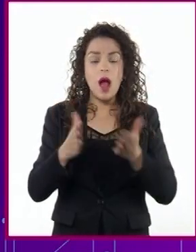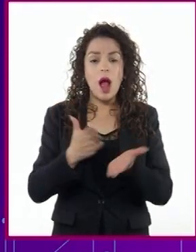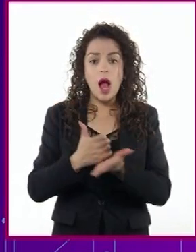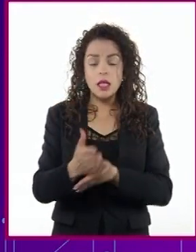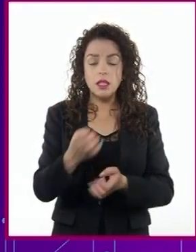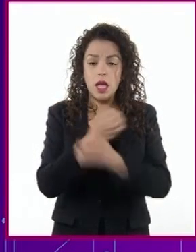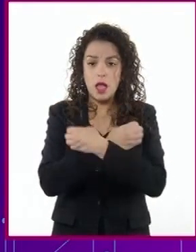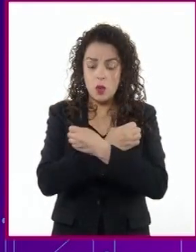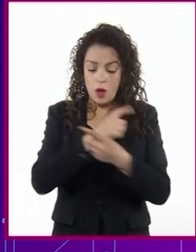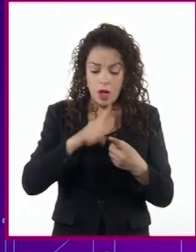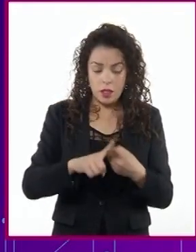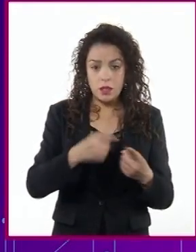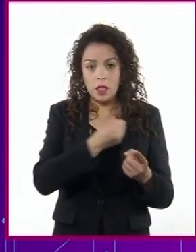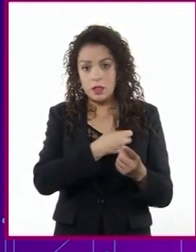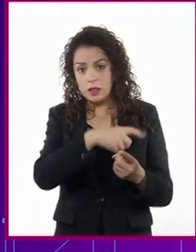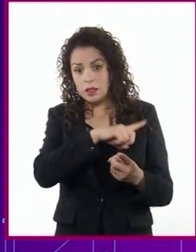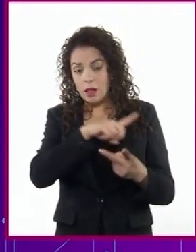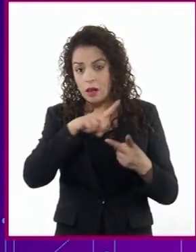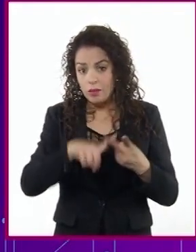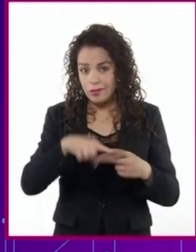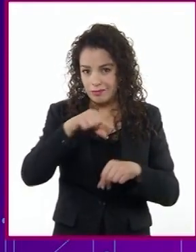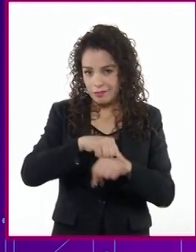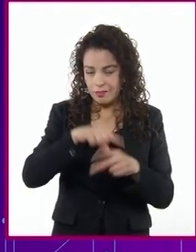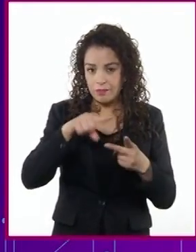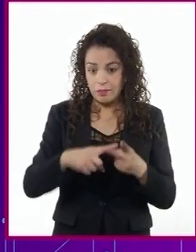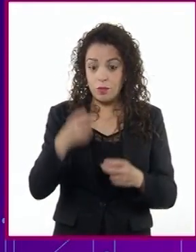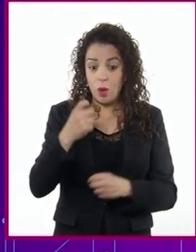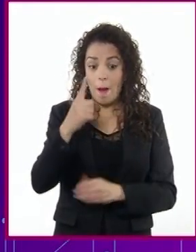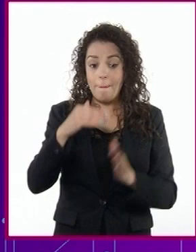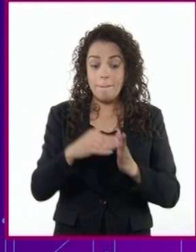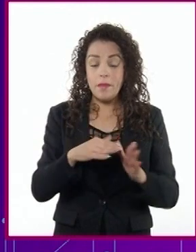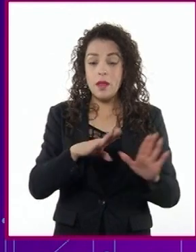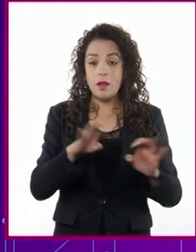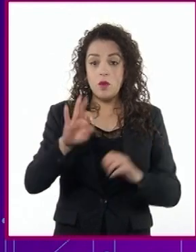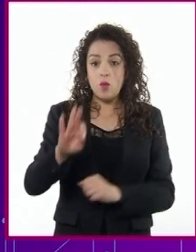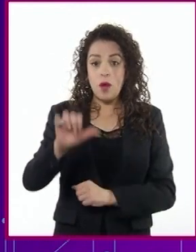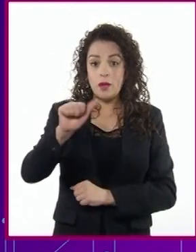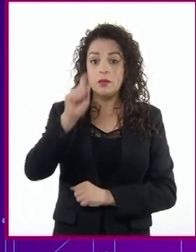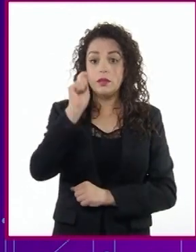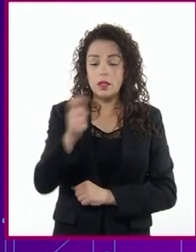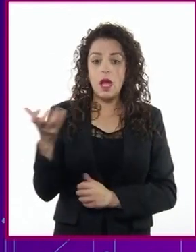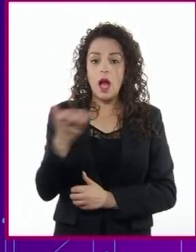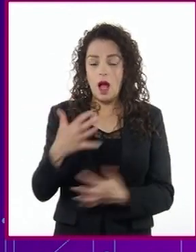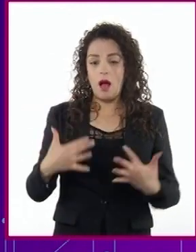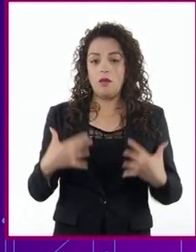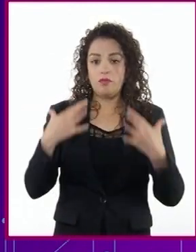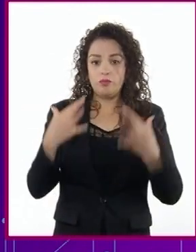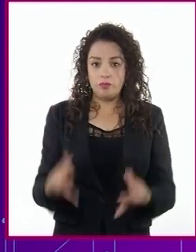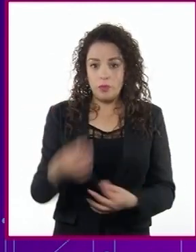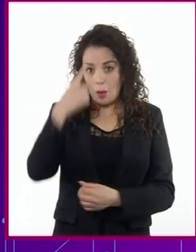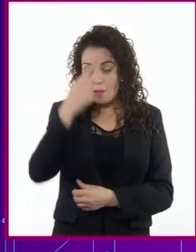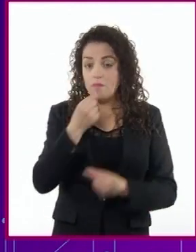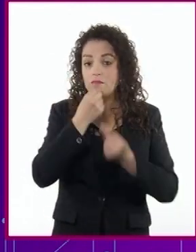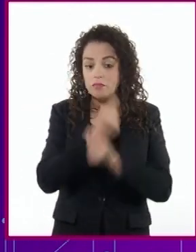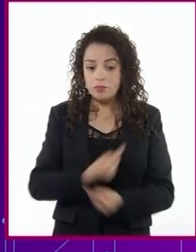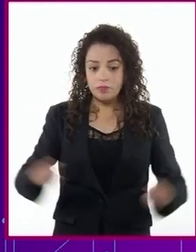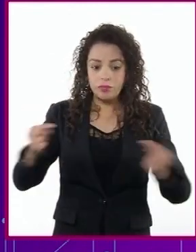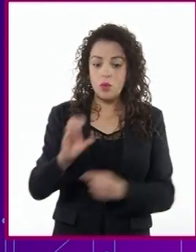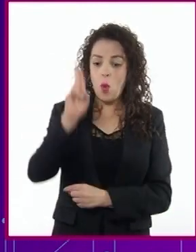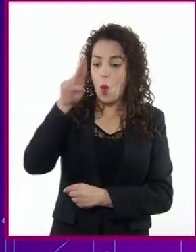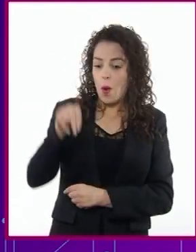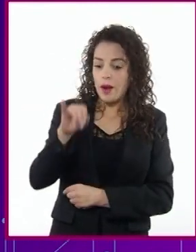salud, por lo que se creó en 1946 el Fondo de las Naciones Unidas para la Niñez, la UNICEF.